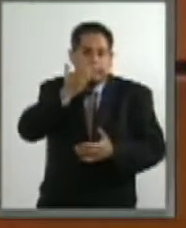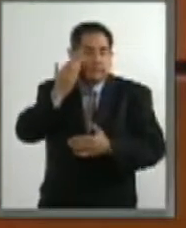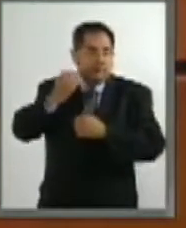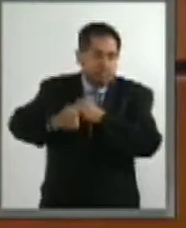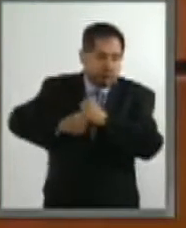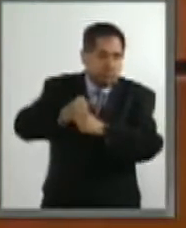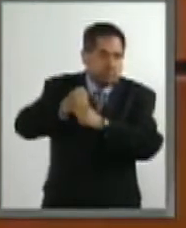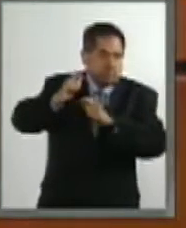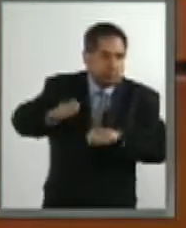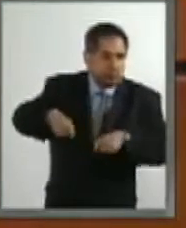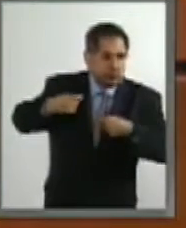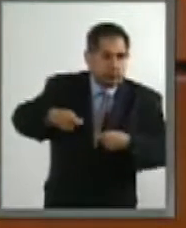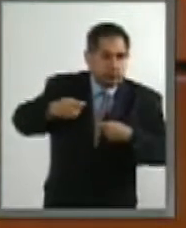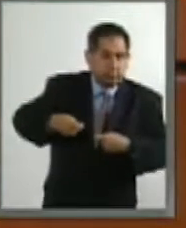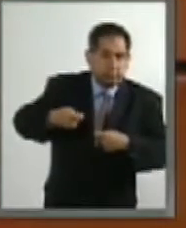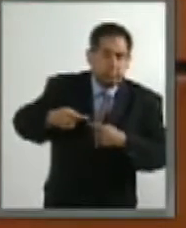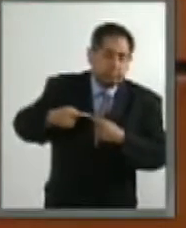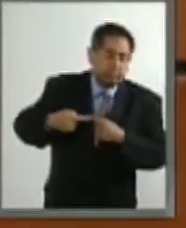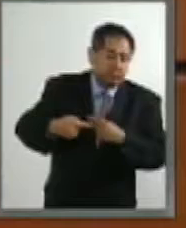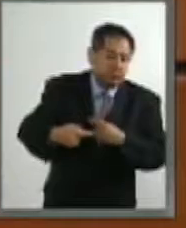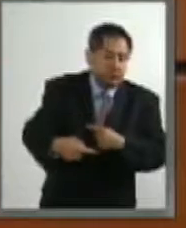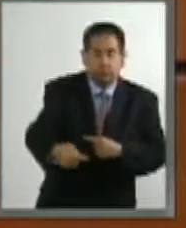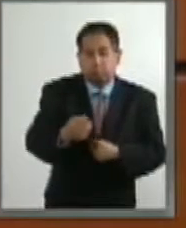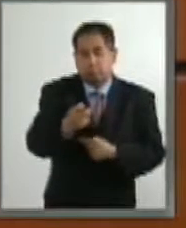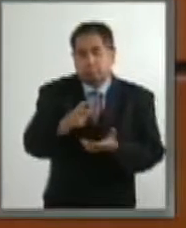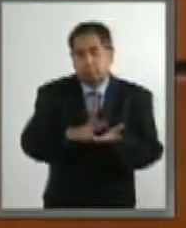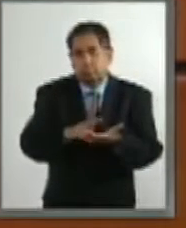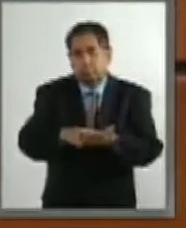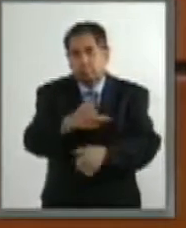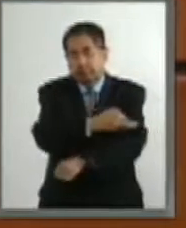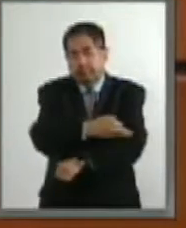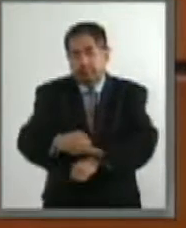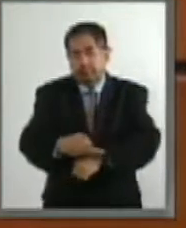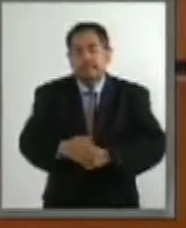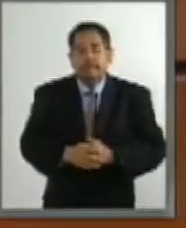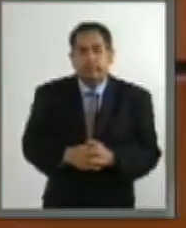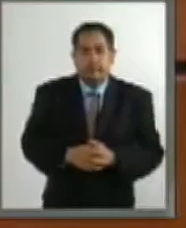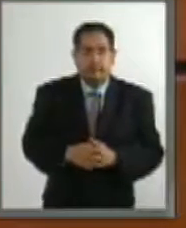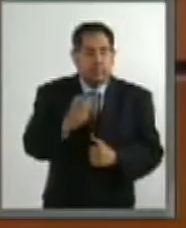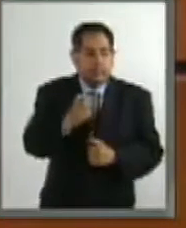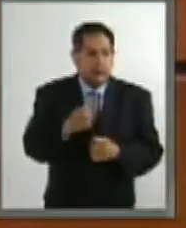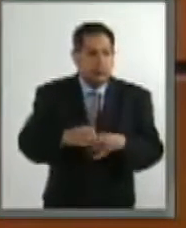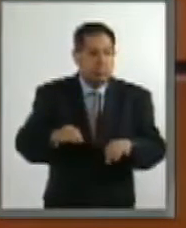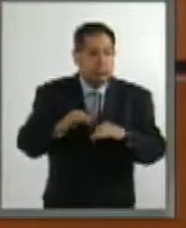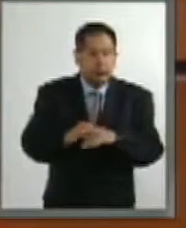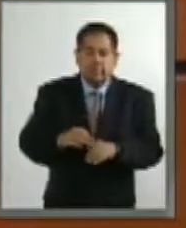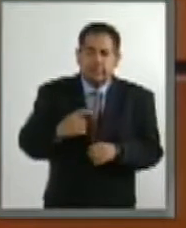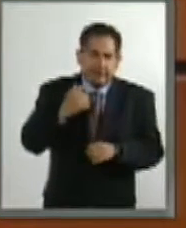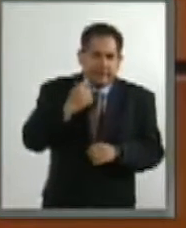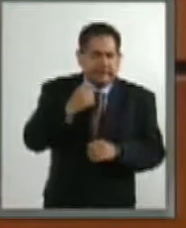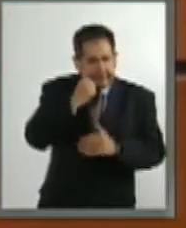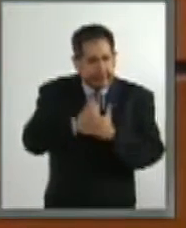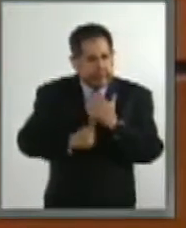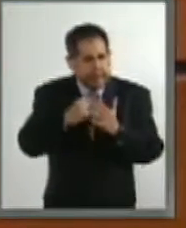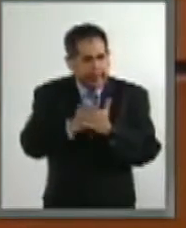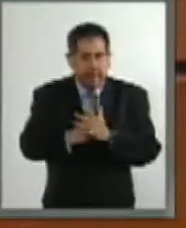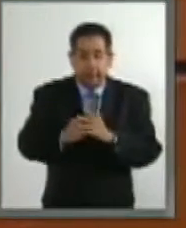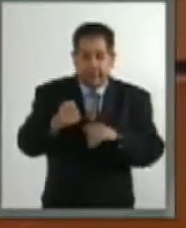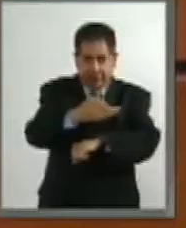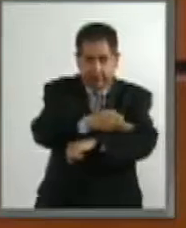heredada en generación en generación por lo que es indispensable luchar y proteger dicha unidad